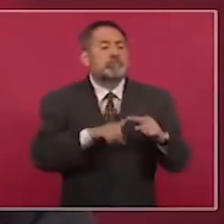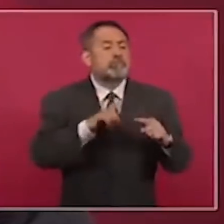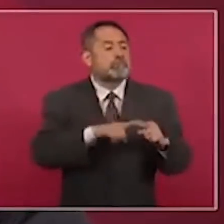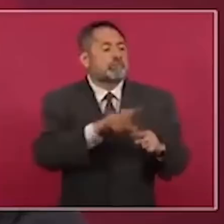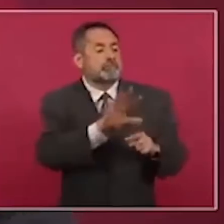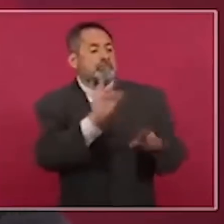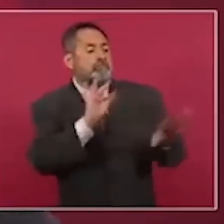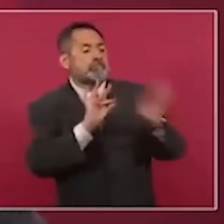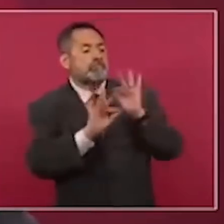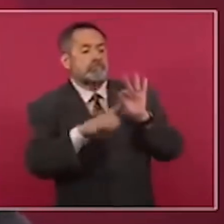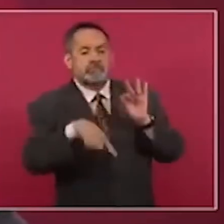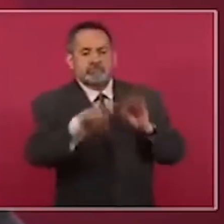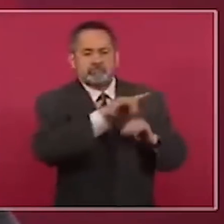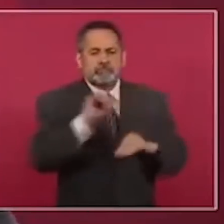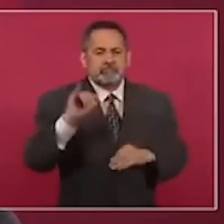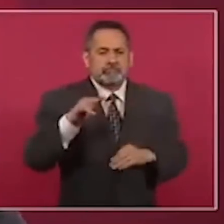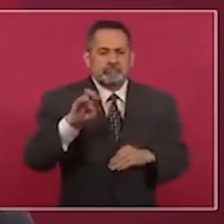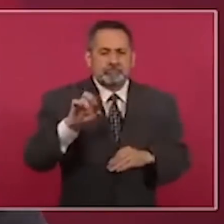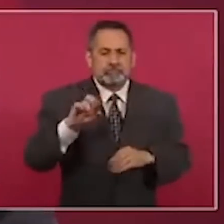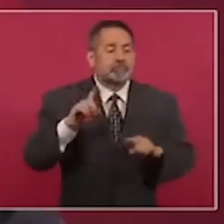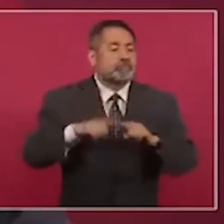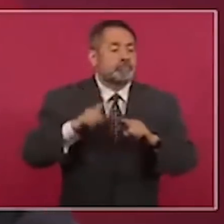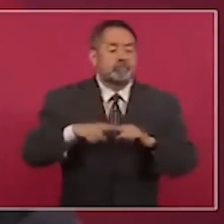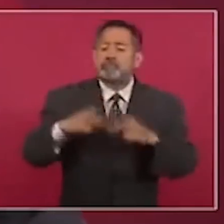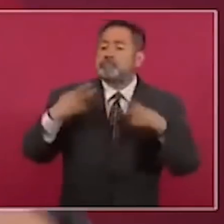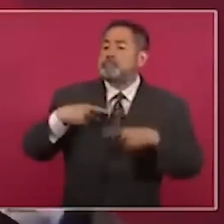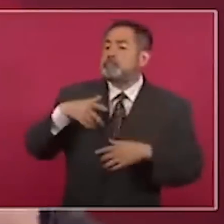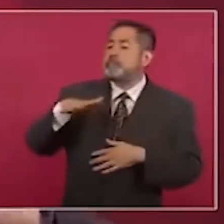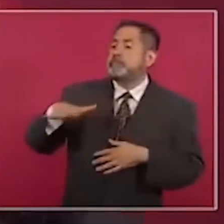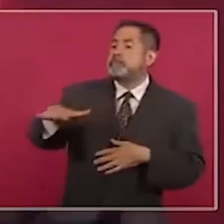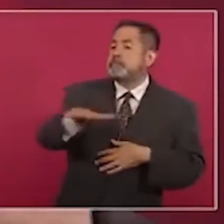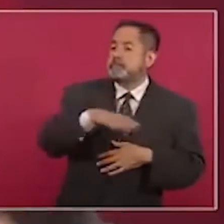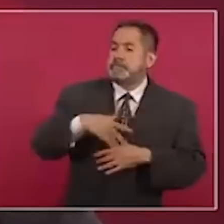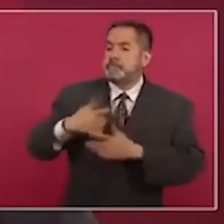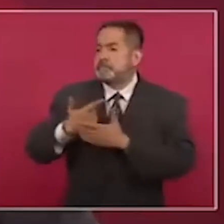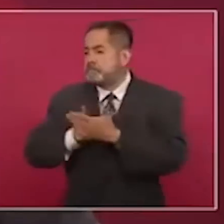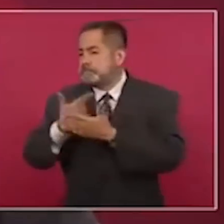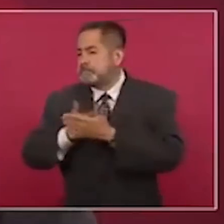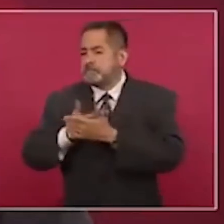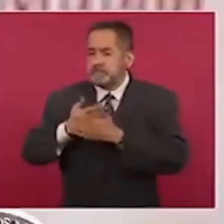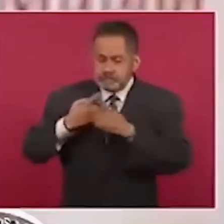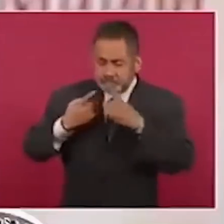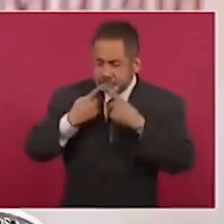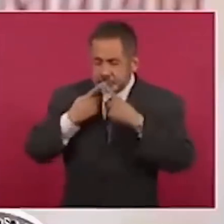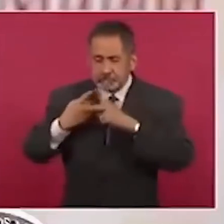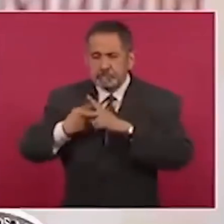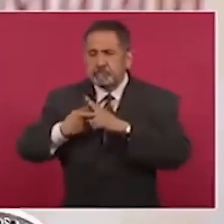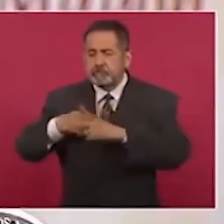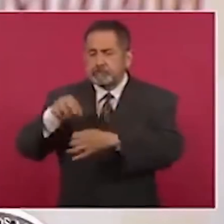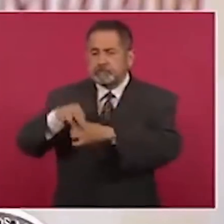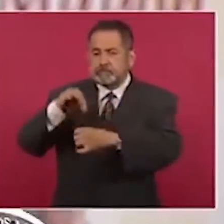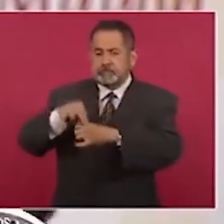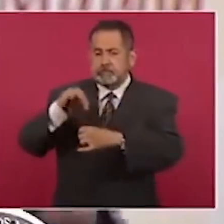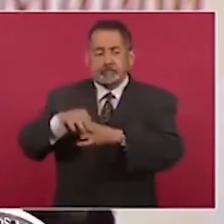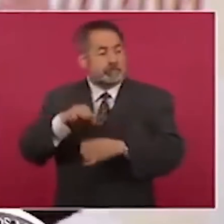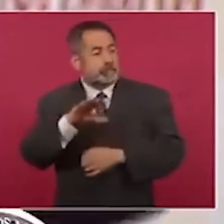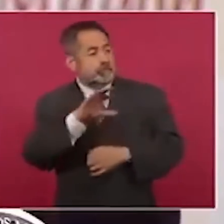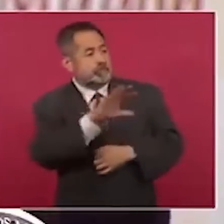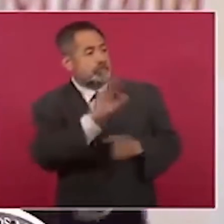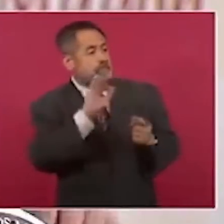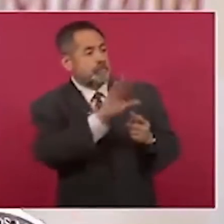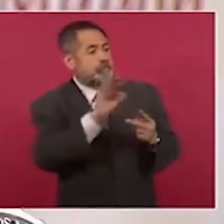manera directa por los ciudadanos, mediante un proceso en el cual los tres poderes del Estado van